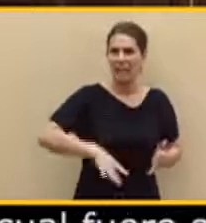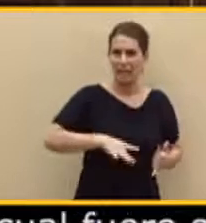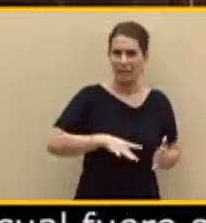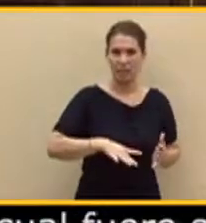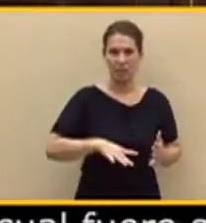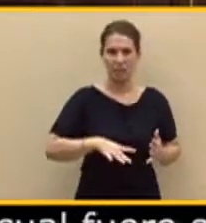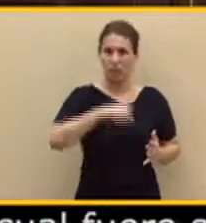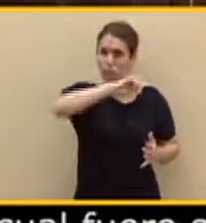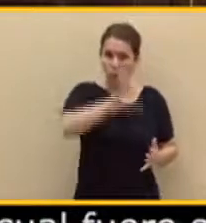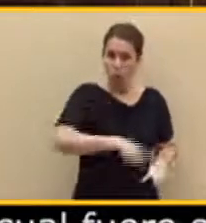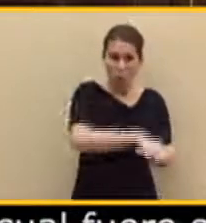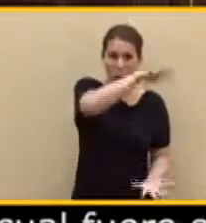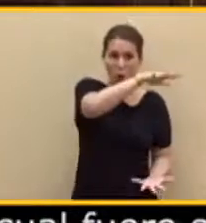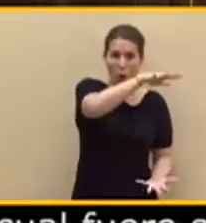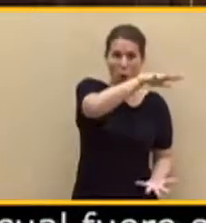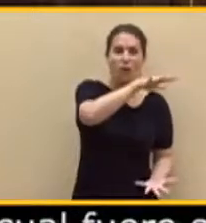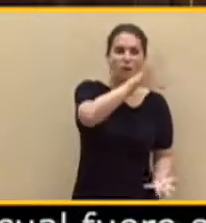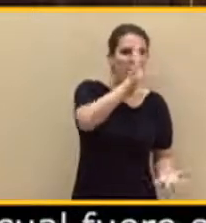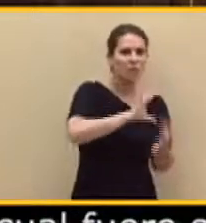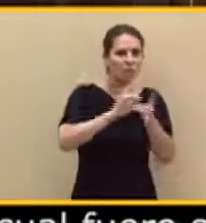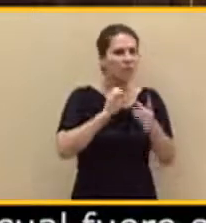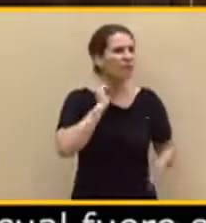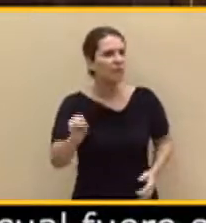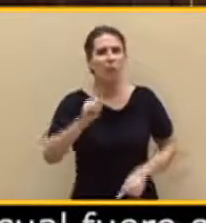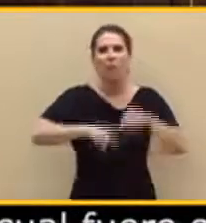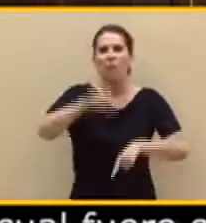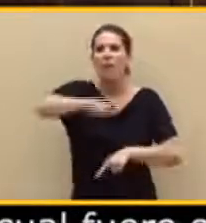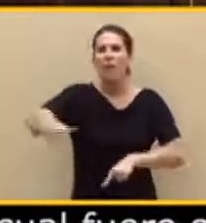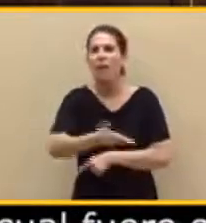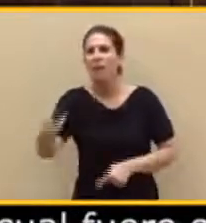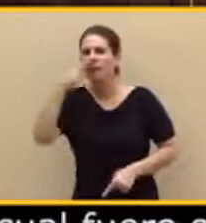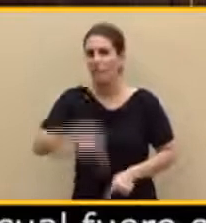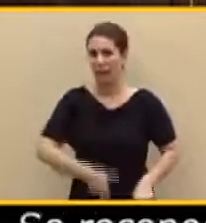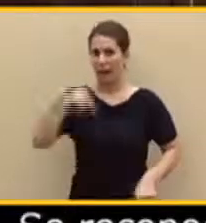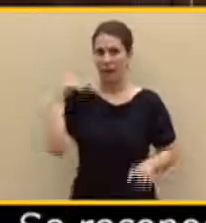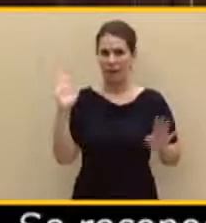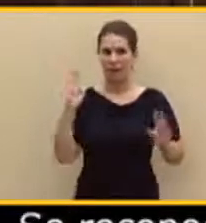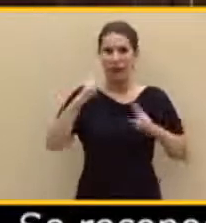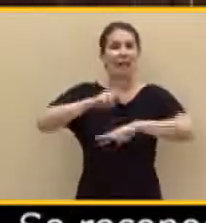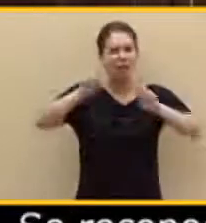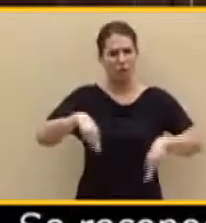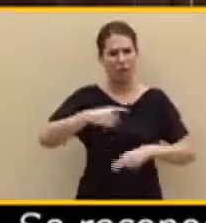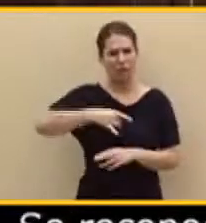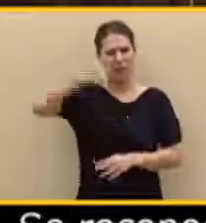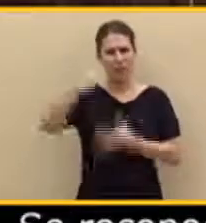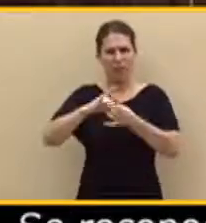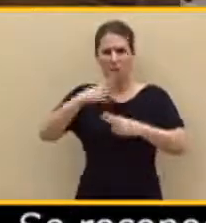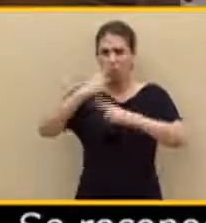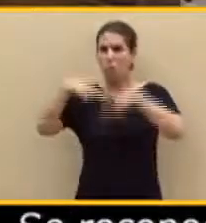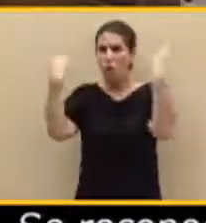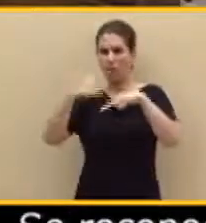subordinada al interés general. Se reconoce la iniciativa pública en la actividad